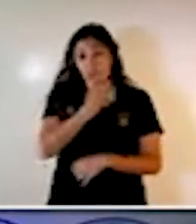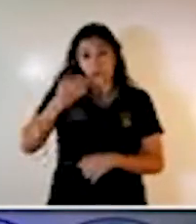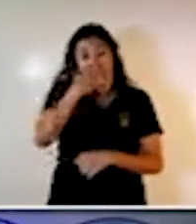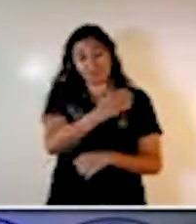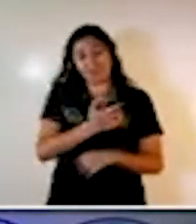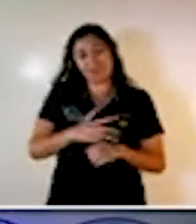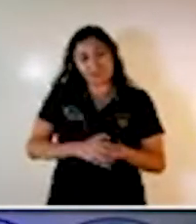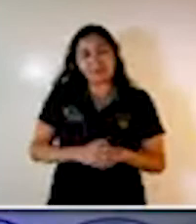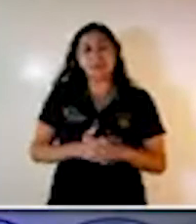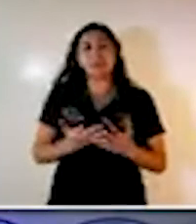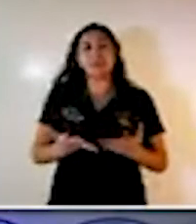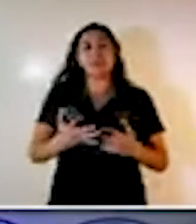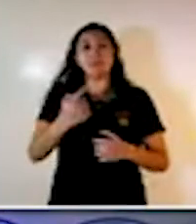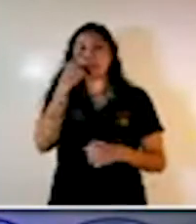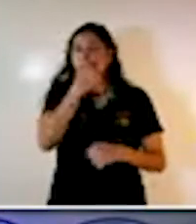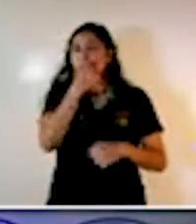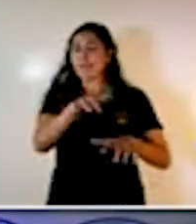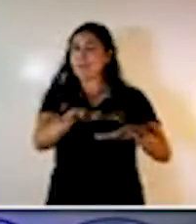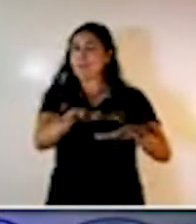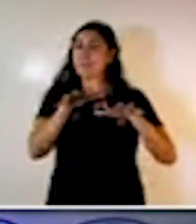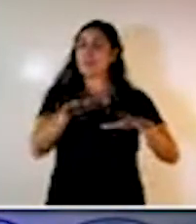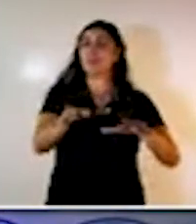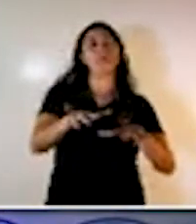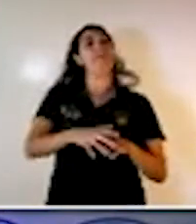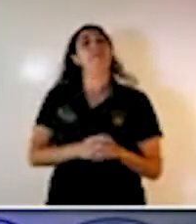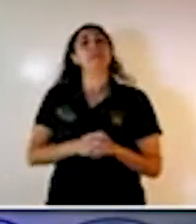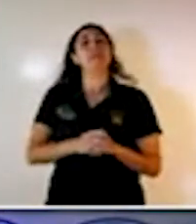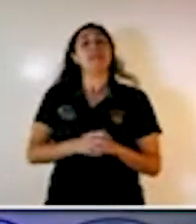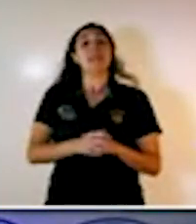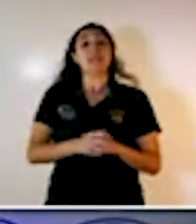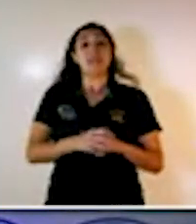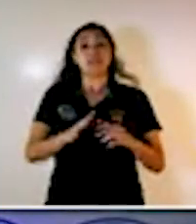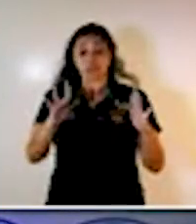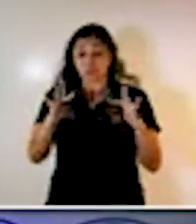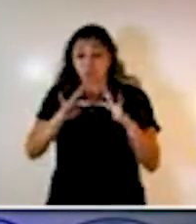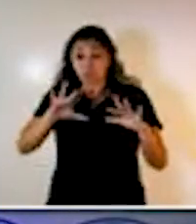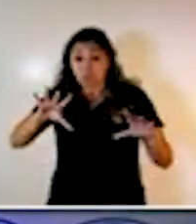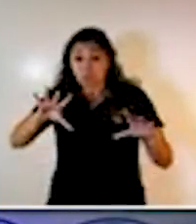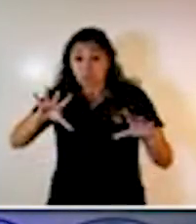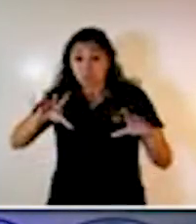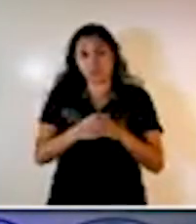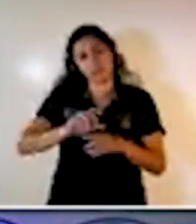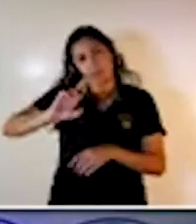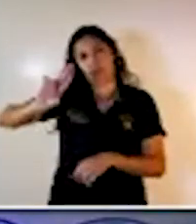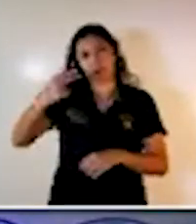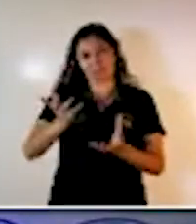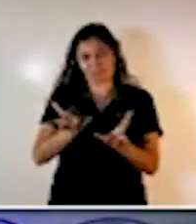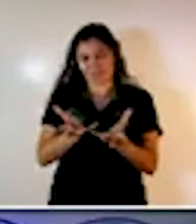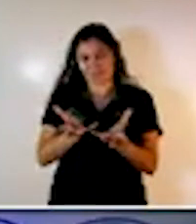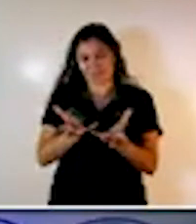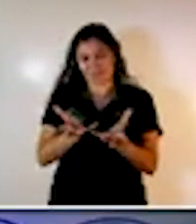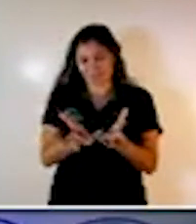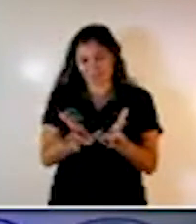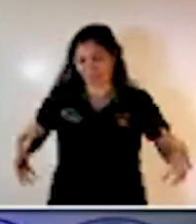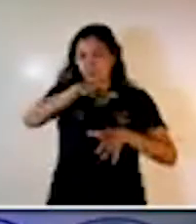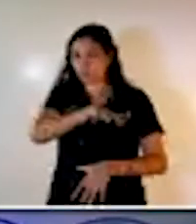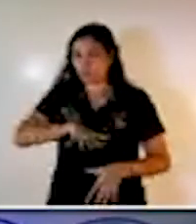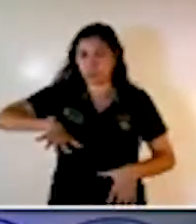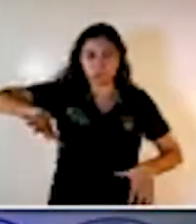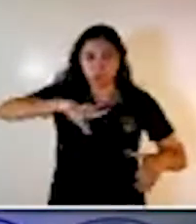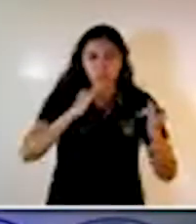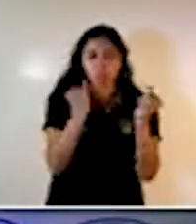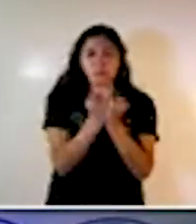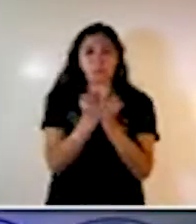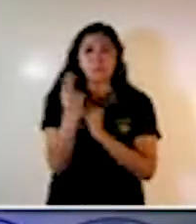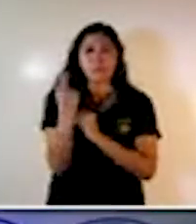ha convertido en una fuente de incertidumbre, donde los sistemas educativos han sido fuertemente